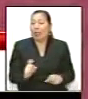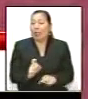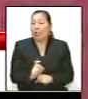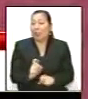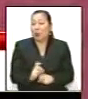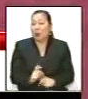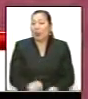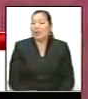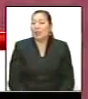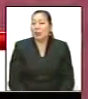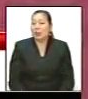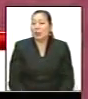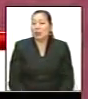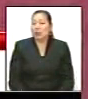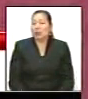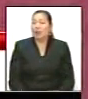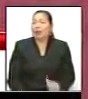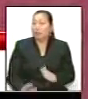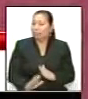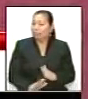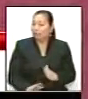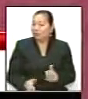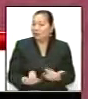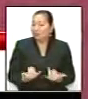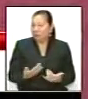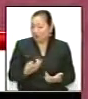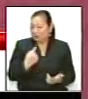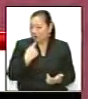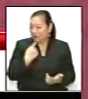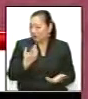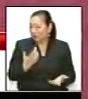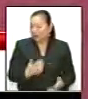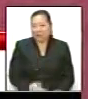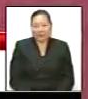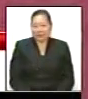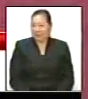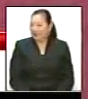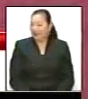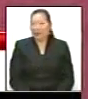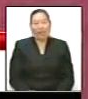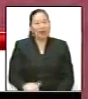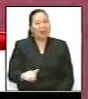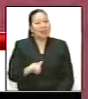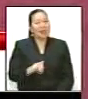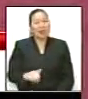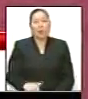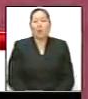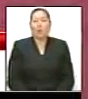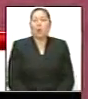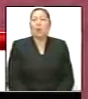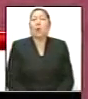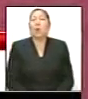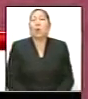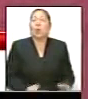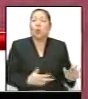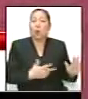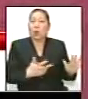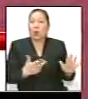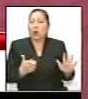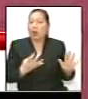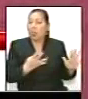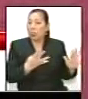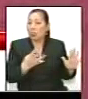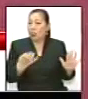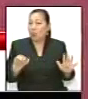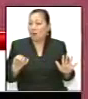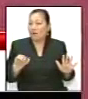educación, en los temas de saneamiento, acá mismo usted está señalando, ¿no? Seguimos teniendo más de 800, casi